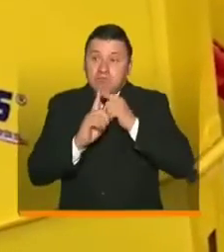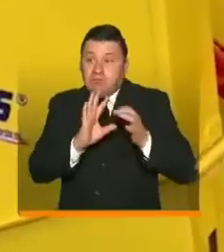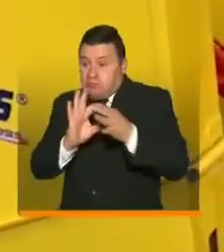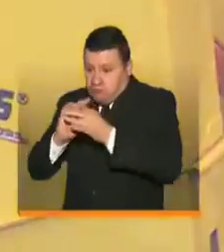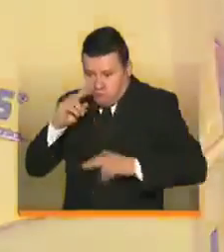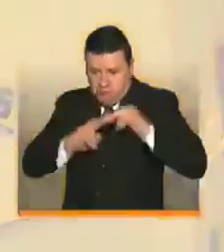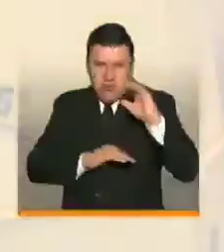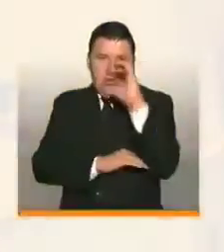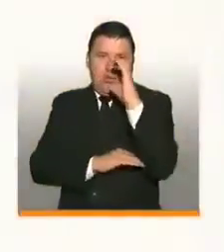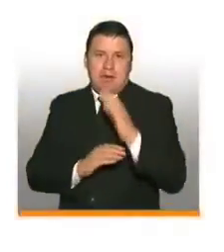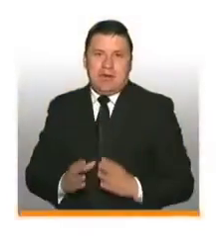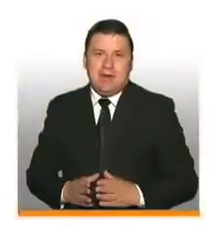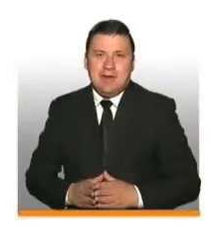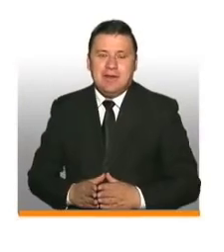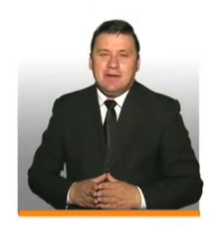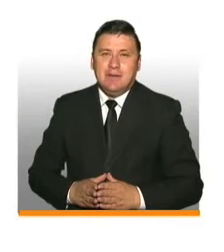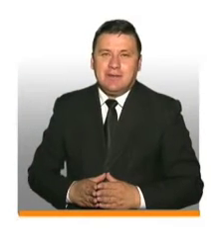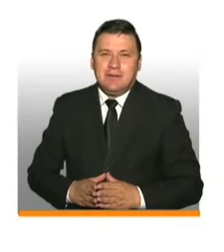construimos país.